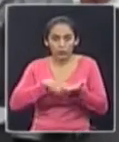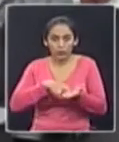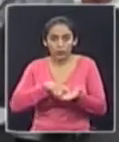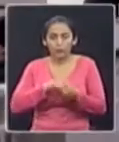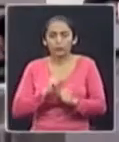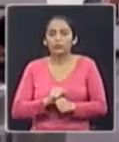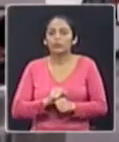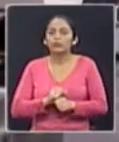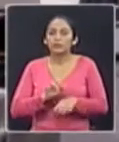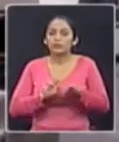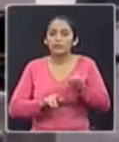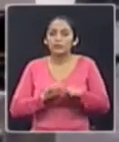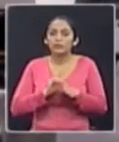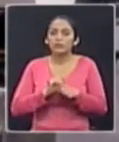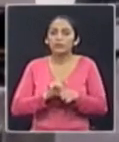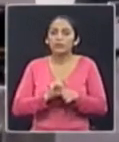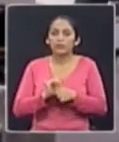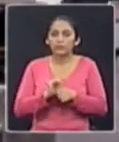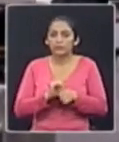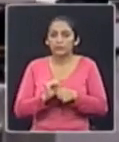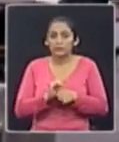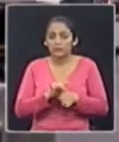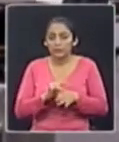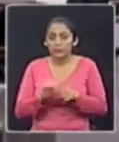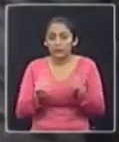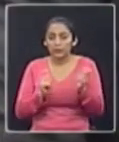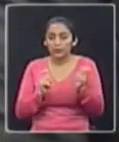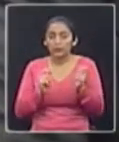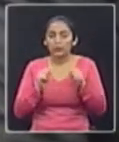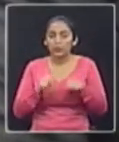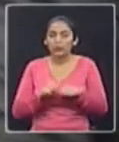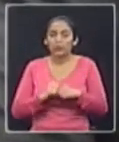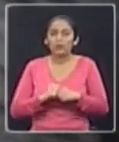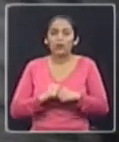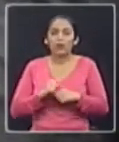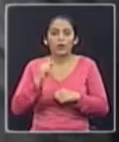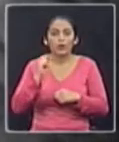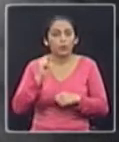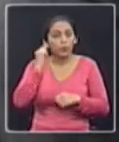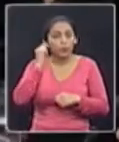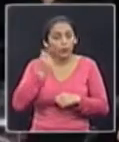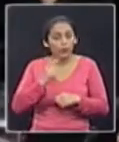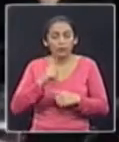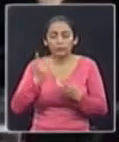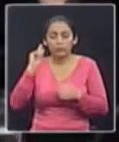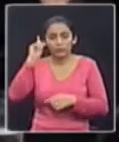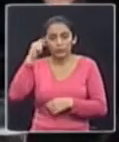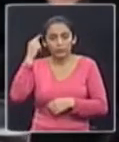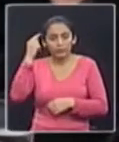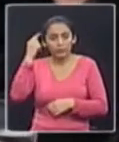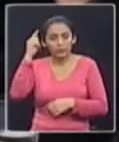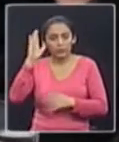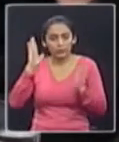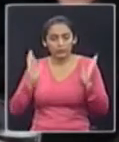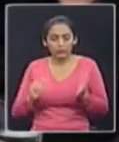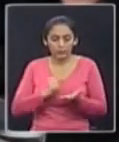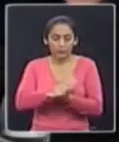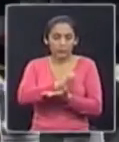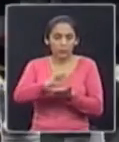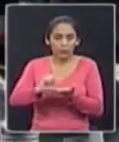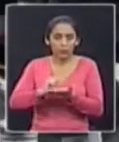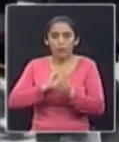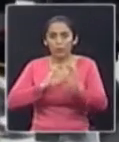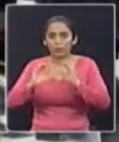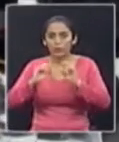Nacional de Gestión de Riesgos, el asambleísta Esteban Albornoz y también el gobernador de la provincia de Azuay para tratar básicamente